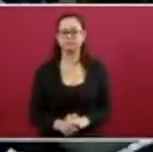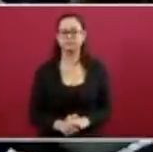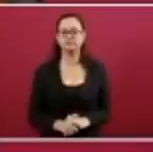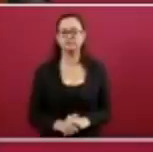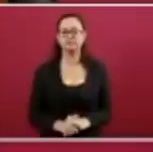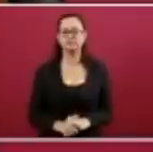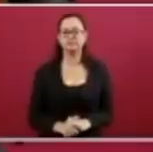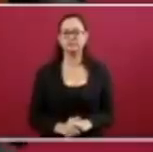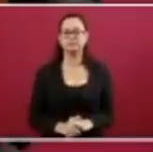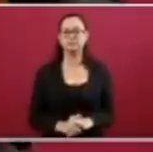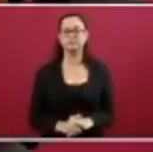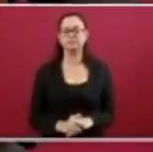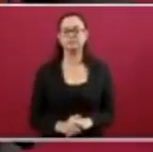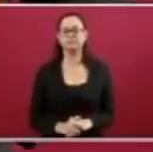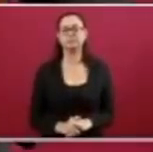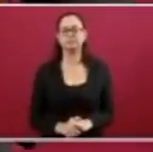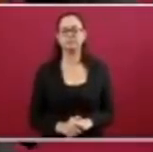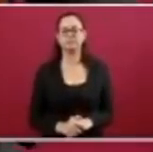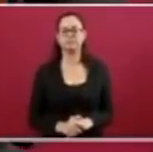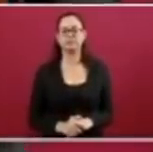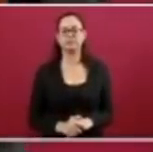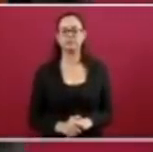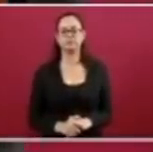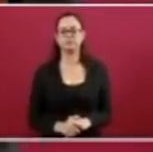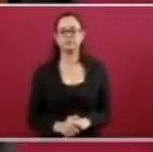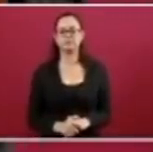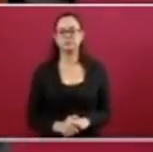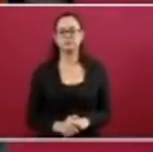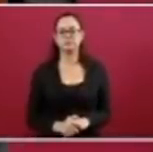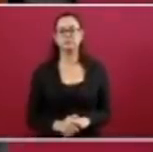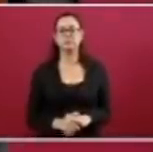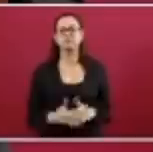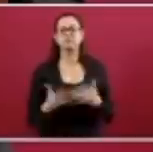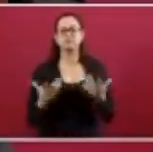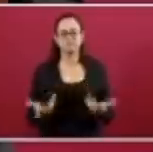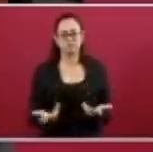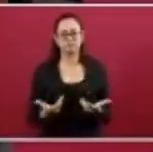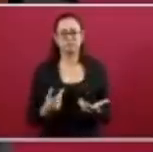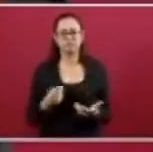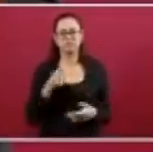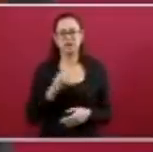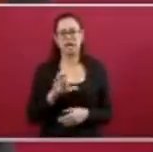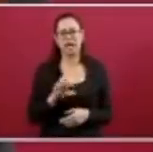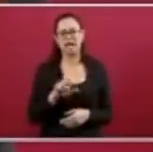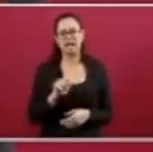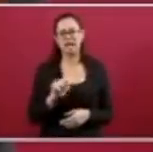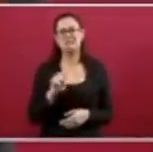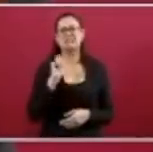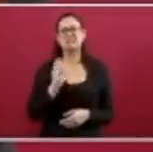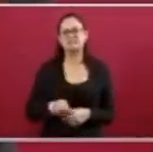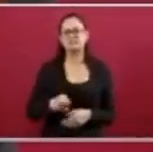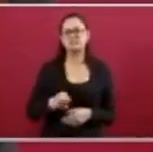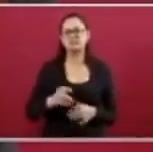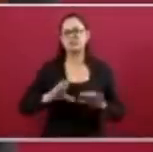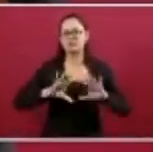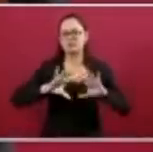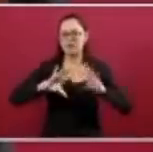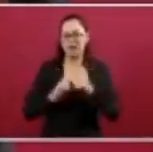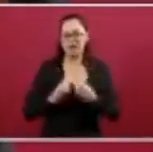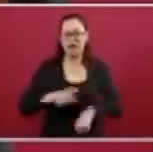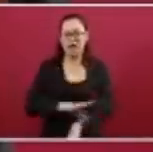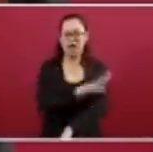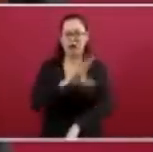Si la CRE, que ya mencionó el presidente, es el organismo rector del sistema